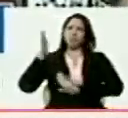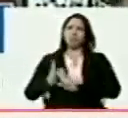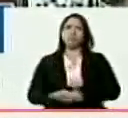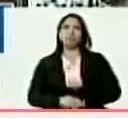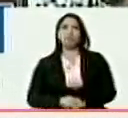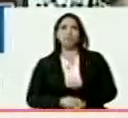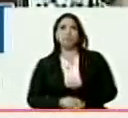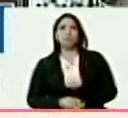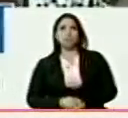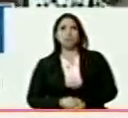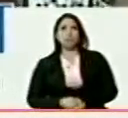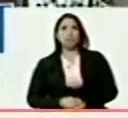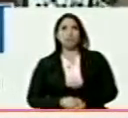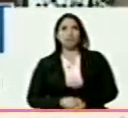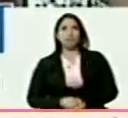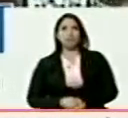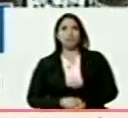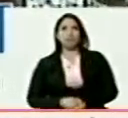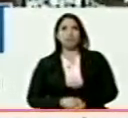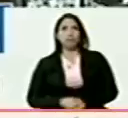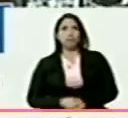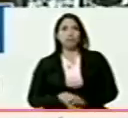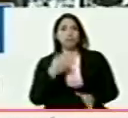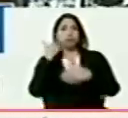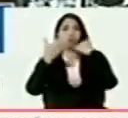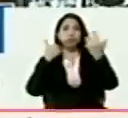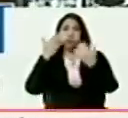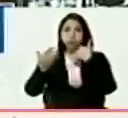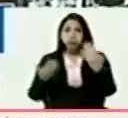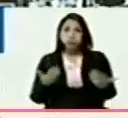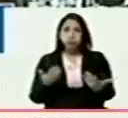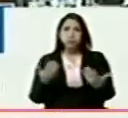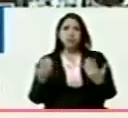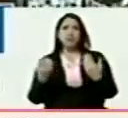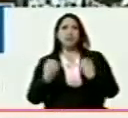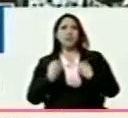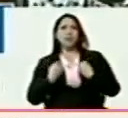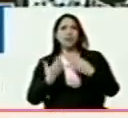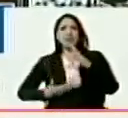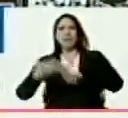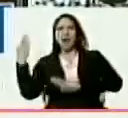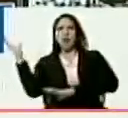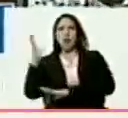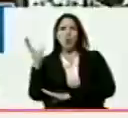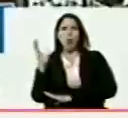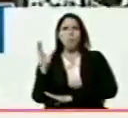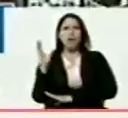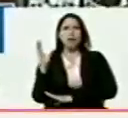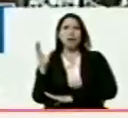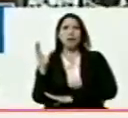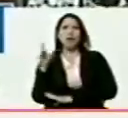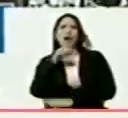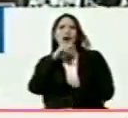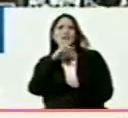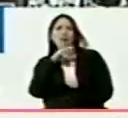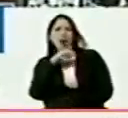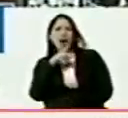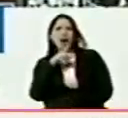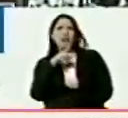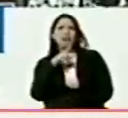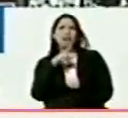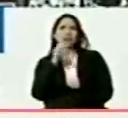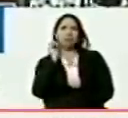cometen, quizás uno dice, atrocidades de la vida. Se van a Colombia a hablar de una cumbre